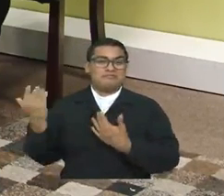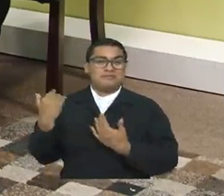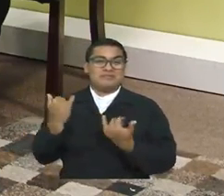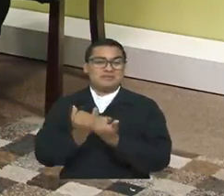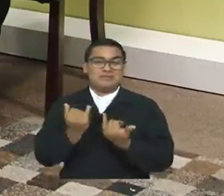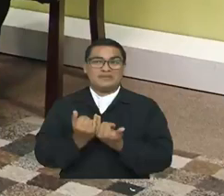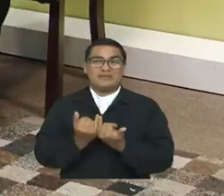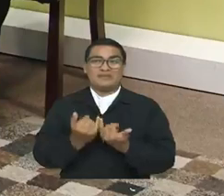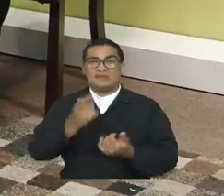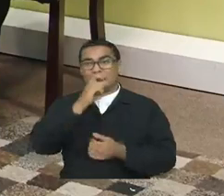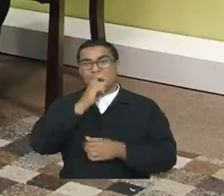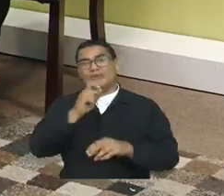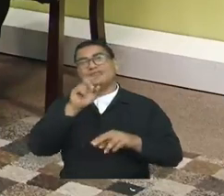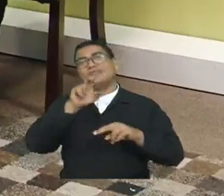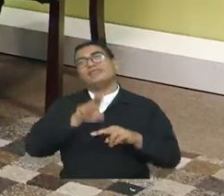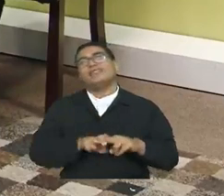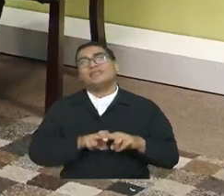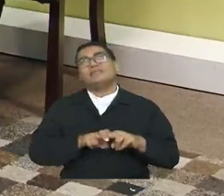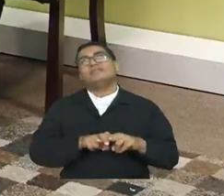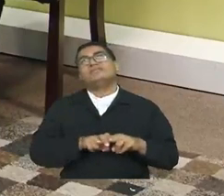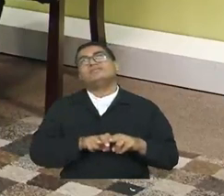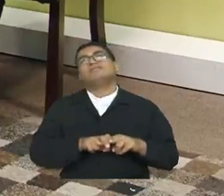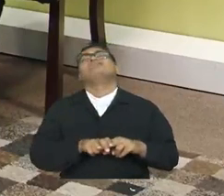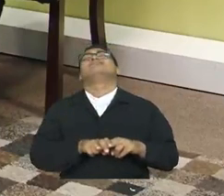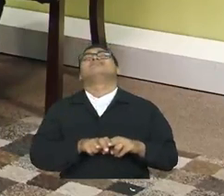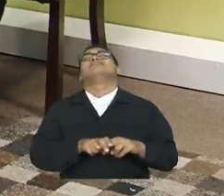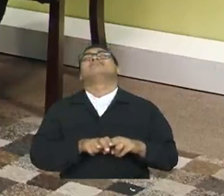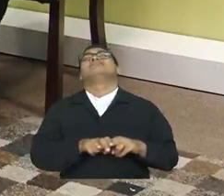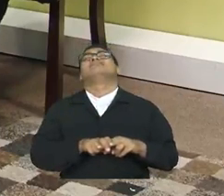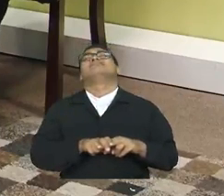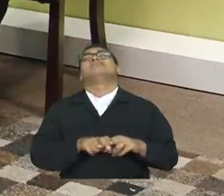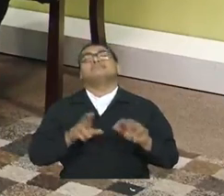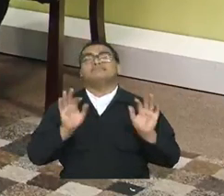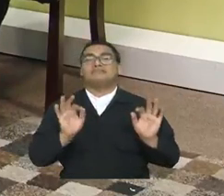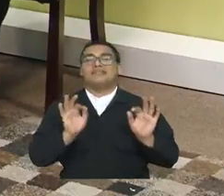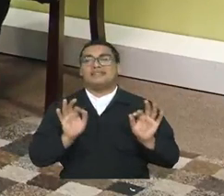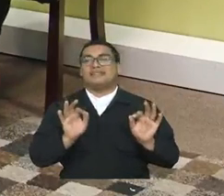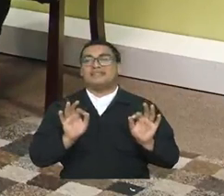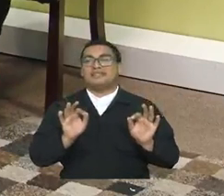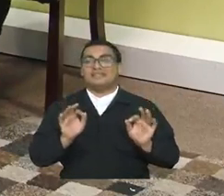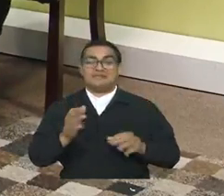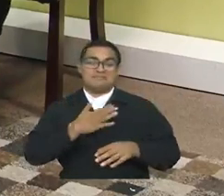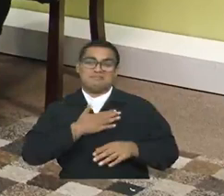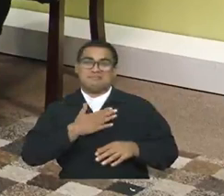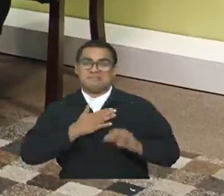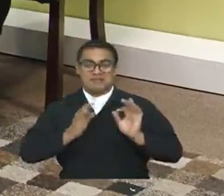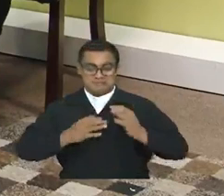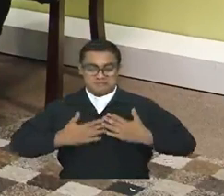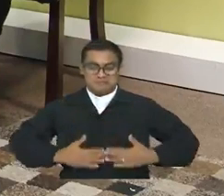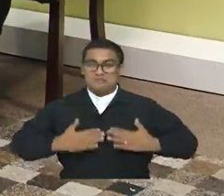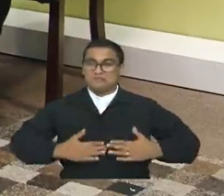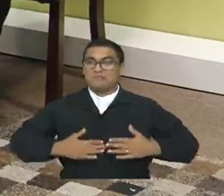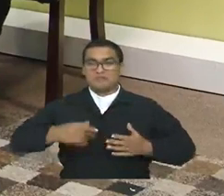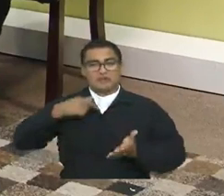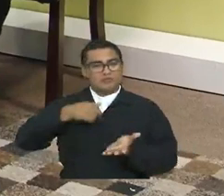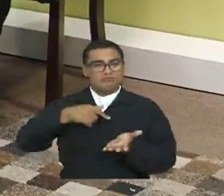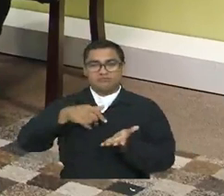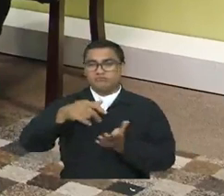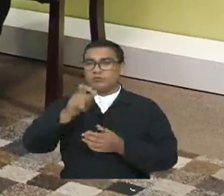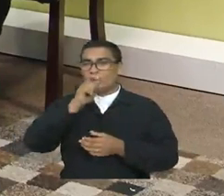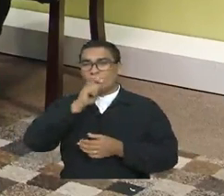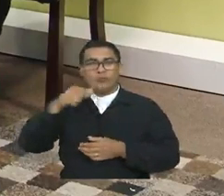estar sentado después de que llego. Llega recostadito. Aunque mantengo la línea todavía. Porque camino bastante, eso sí, camino bastante.